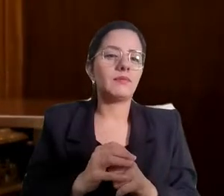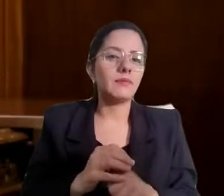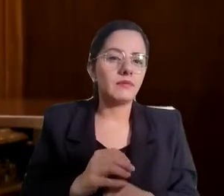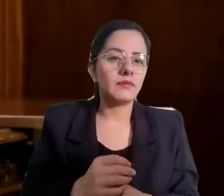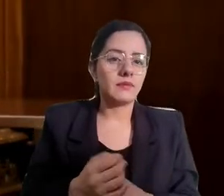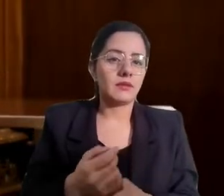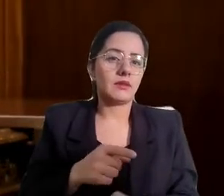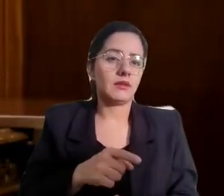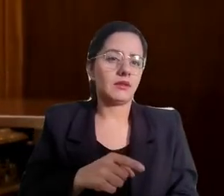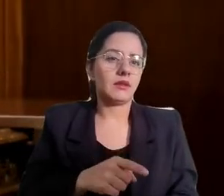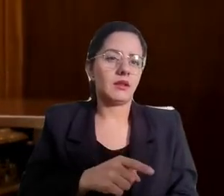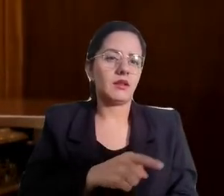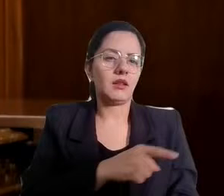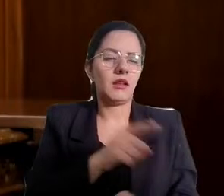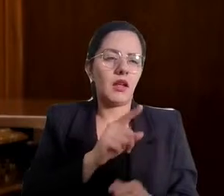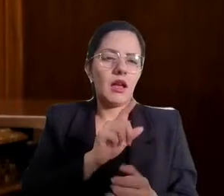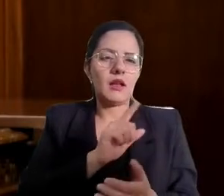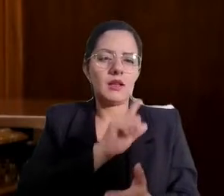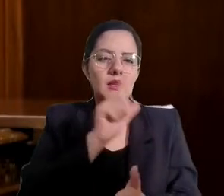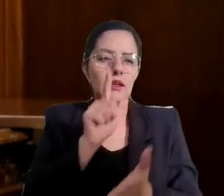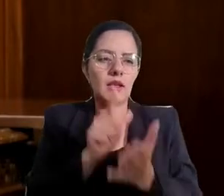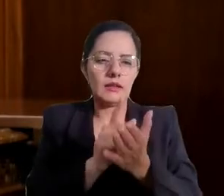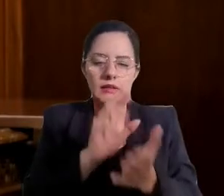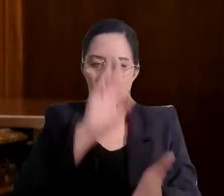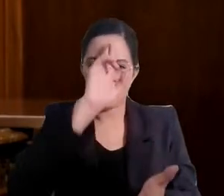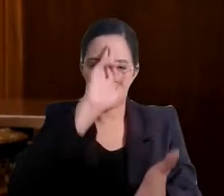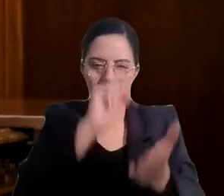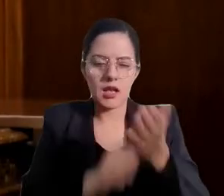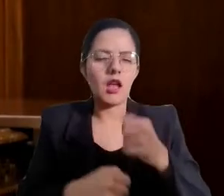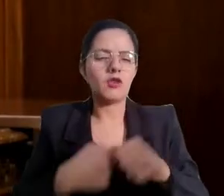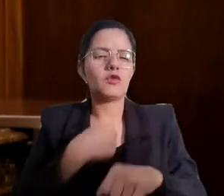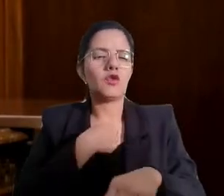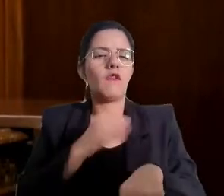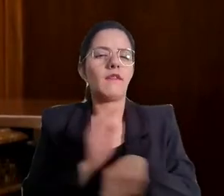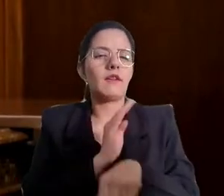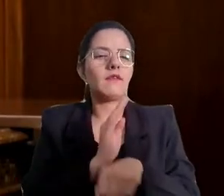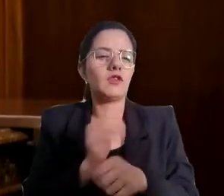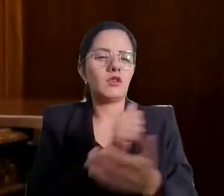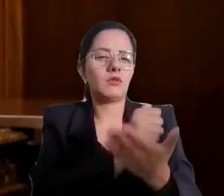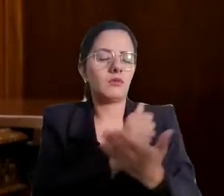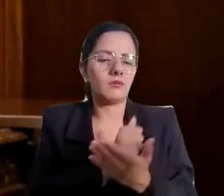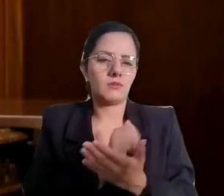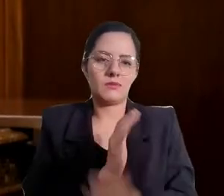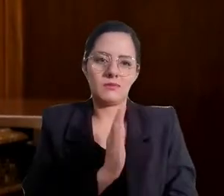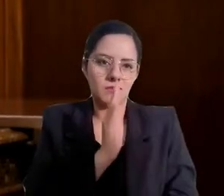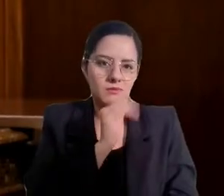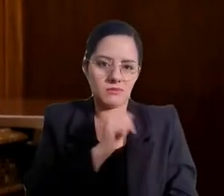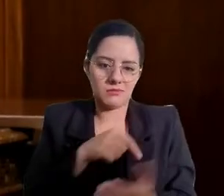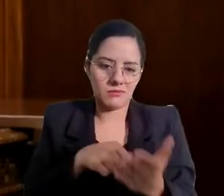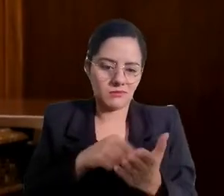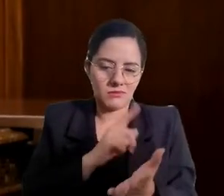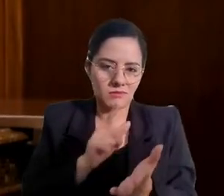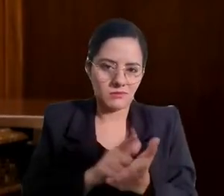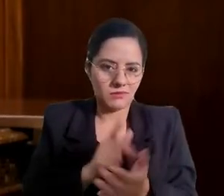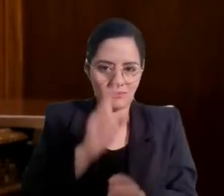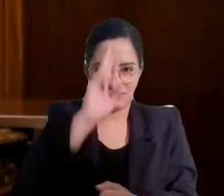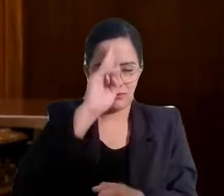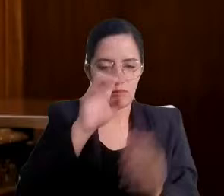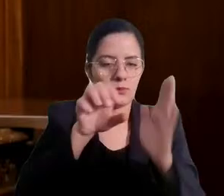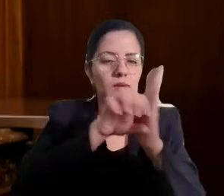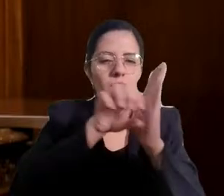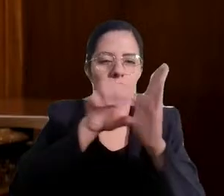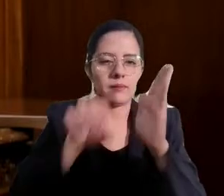lascivos o de actos ilegales. El más claro ejemplo es cuando las personas que